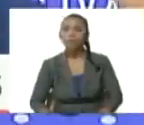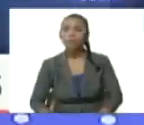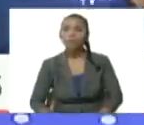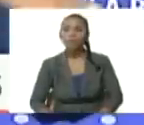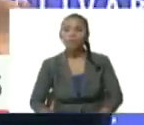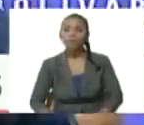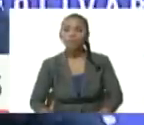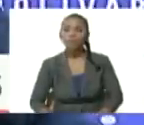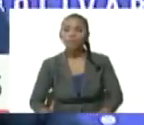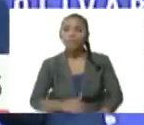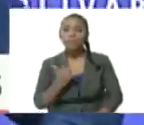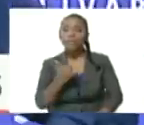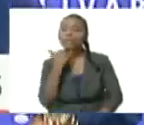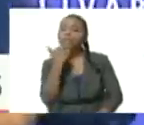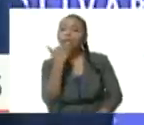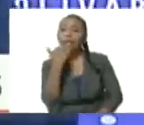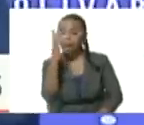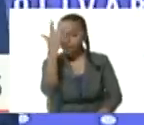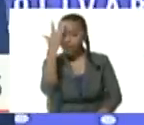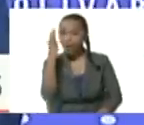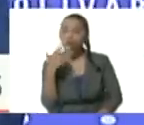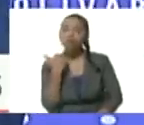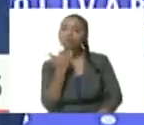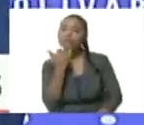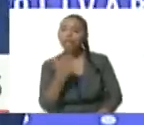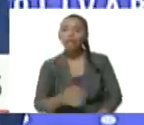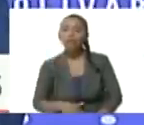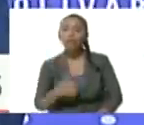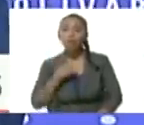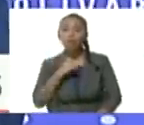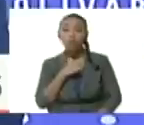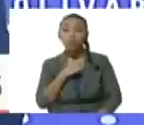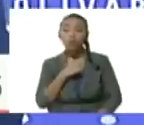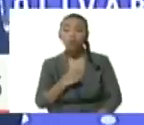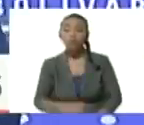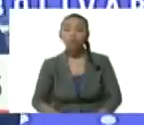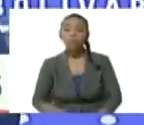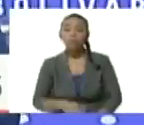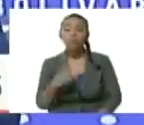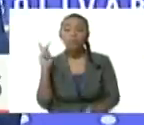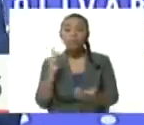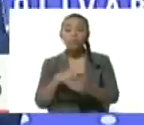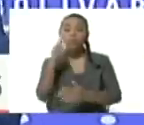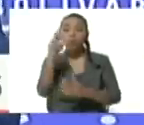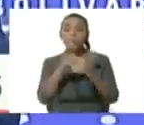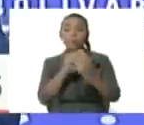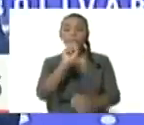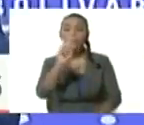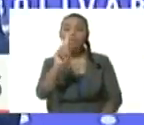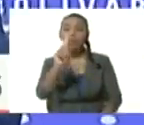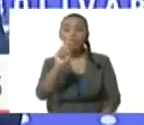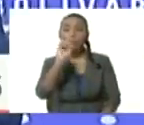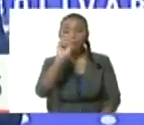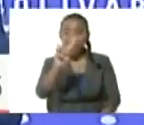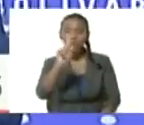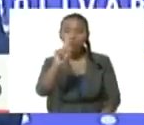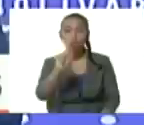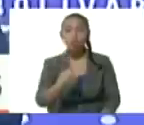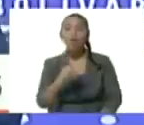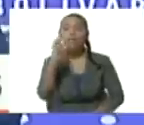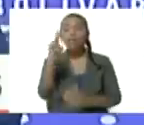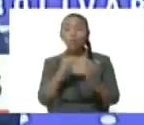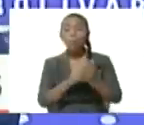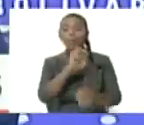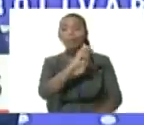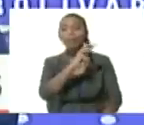¿verdad? Ya estamos casi en febrero. Nos descuidamos y llega el 2021, y el 2024, y el